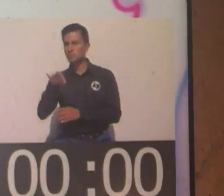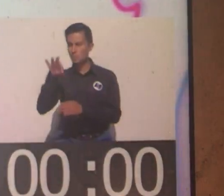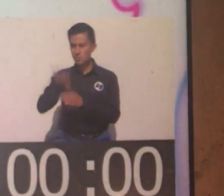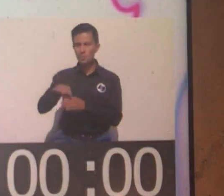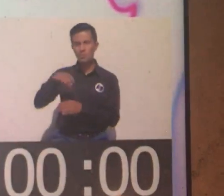tiempo